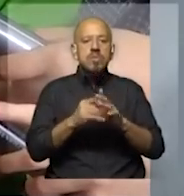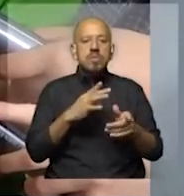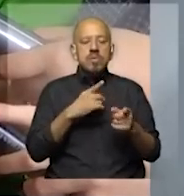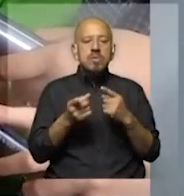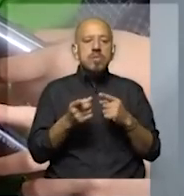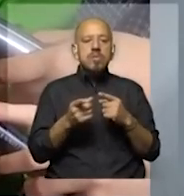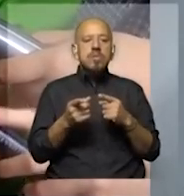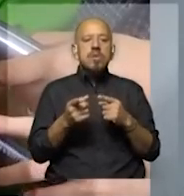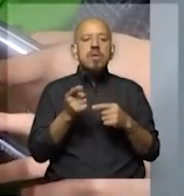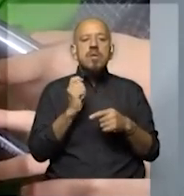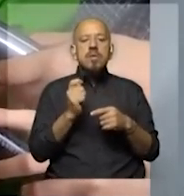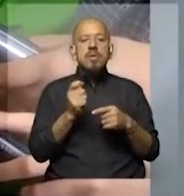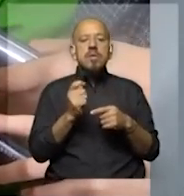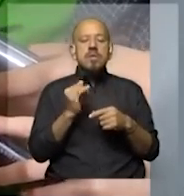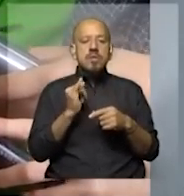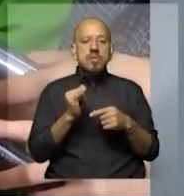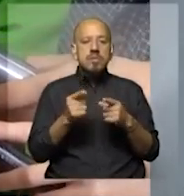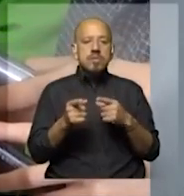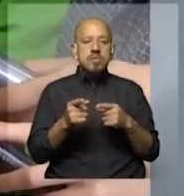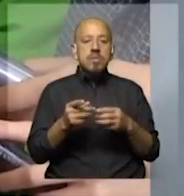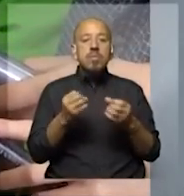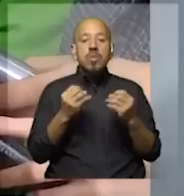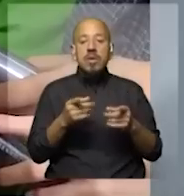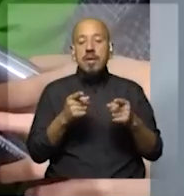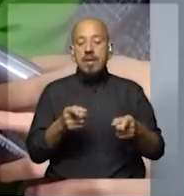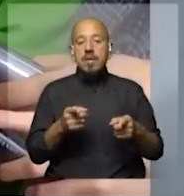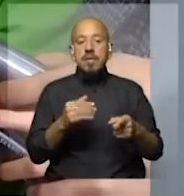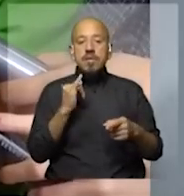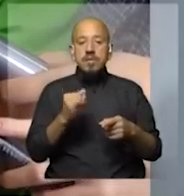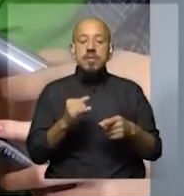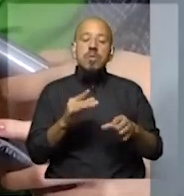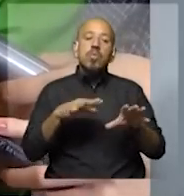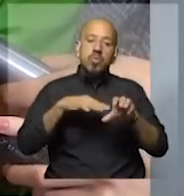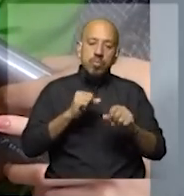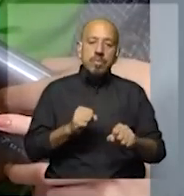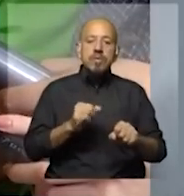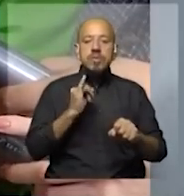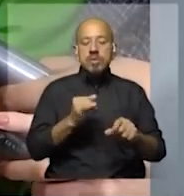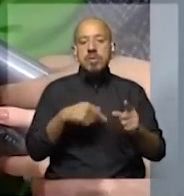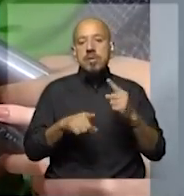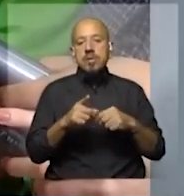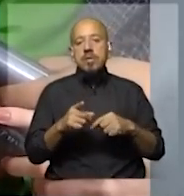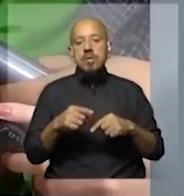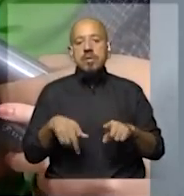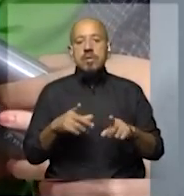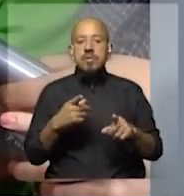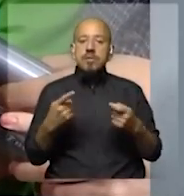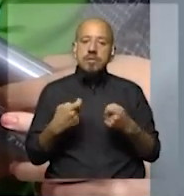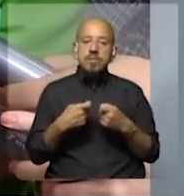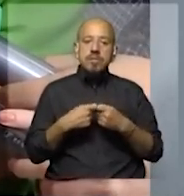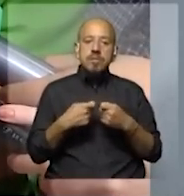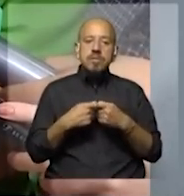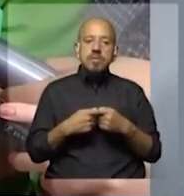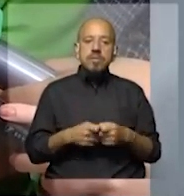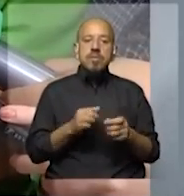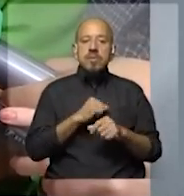le está atribuyendo a quienes sí estaban asociados con él porque él asumió un compromiso el solo hecho de la asociación que